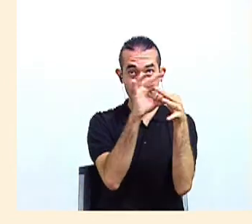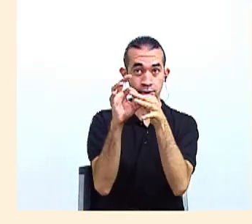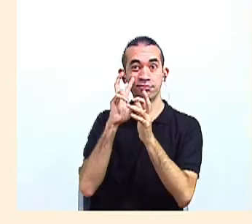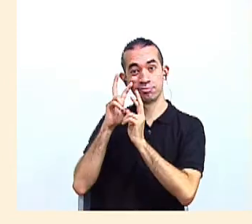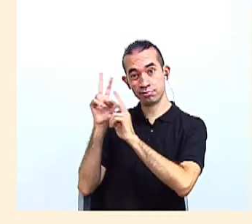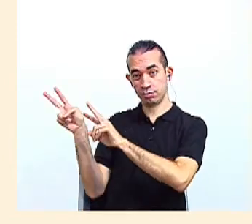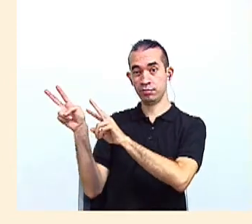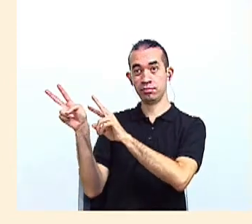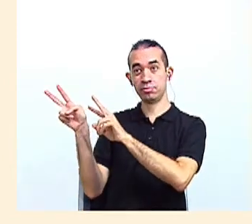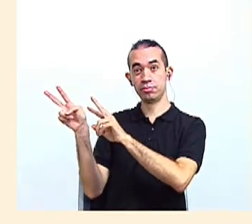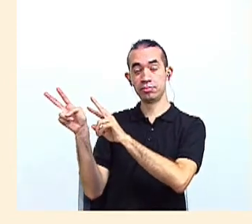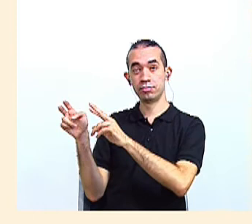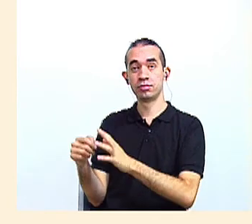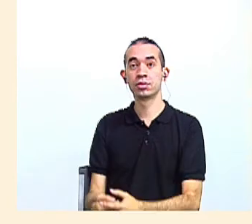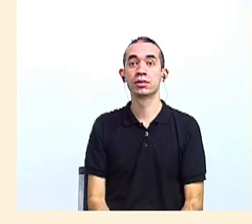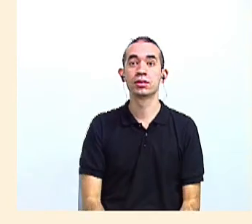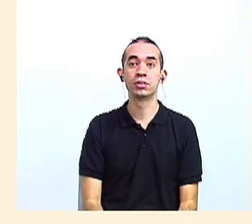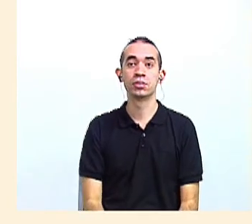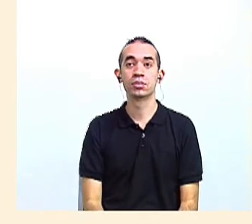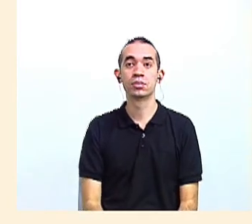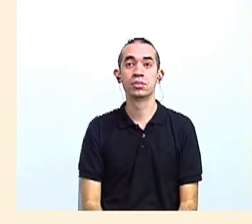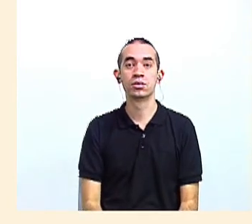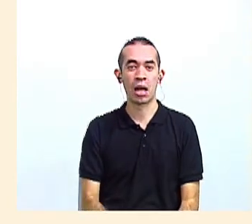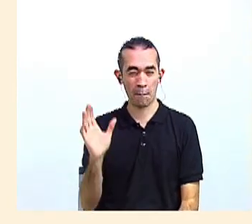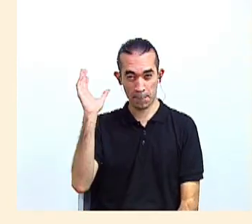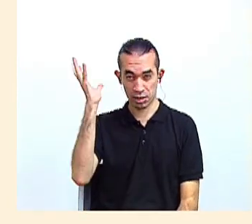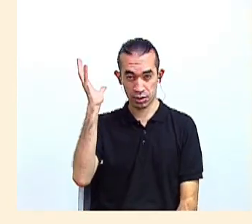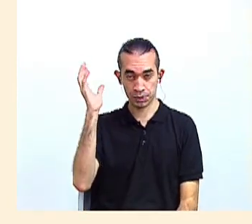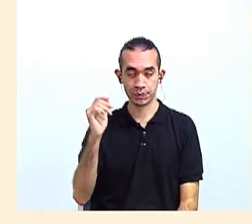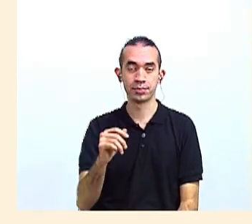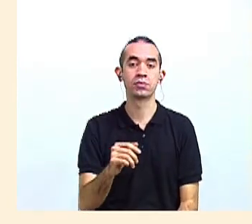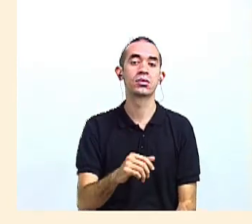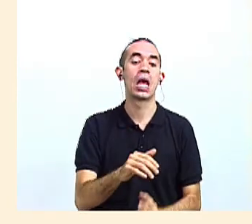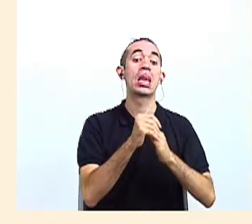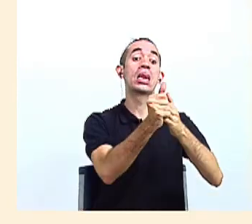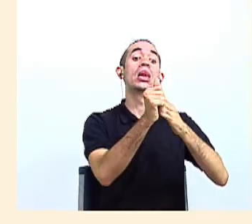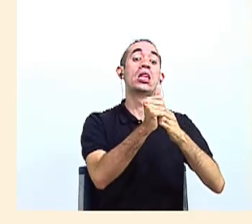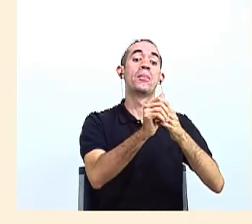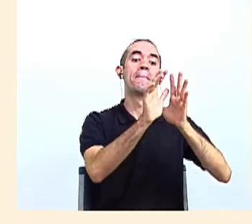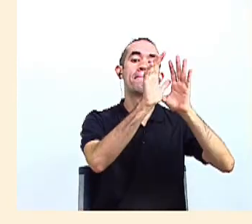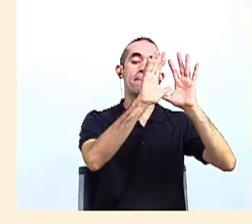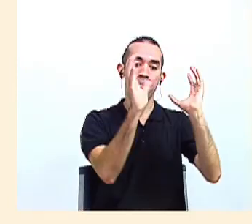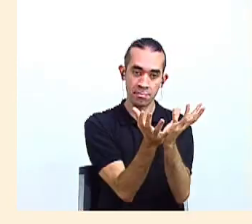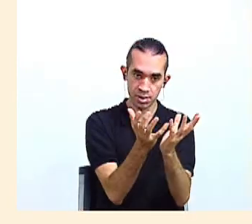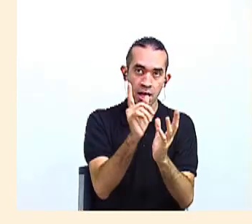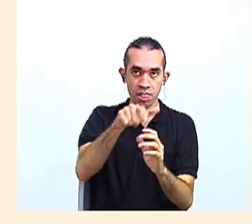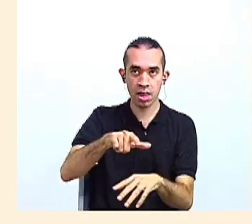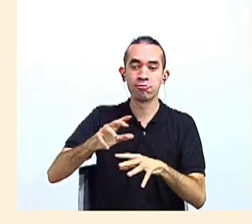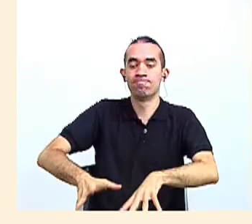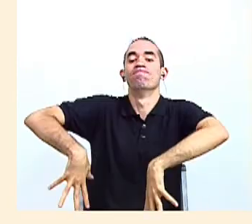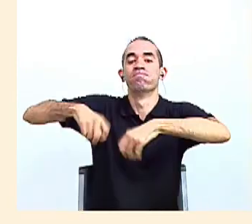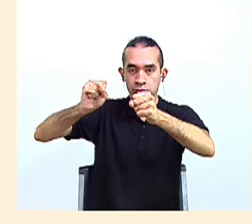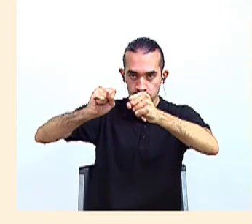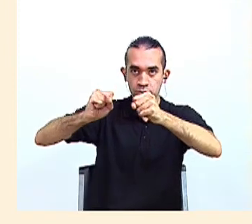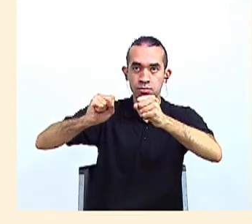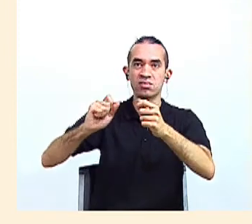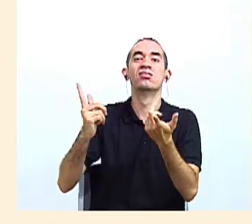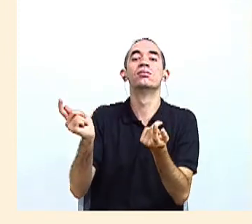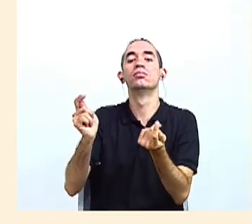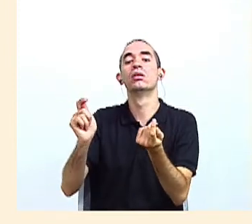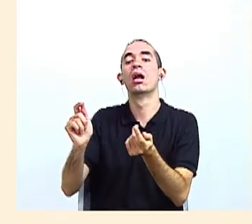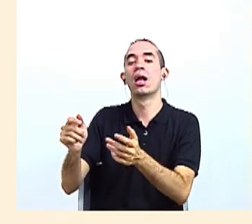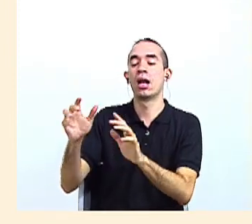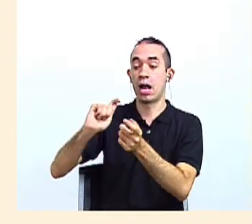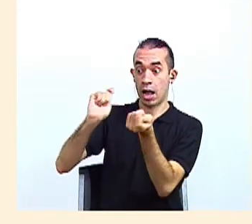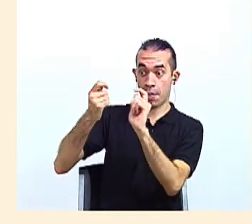este caso, dice: los líderes mundiales deben tomar medidas para revertir los efectos del cambio climático. Si